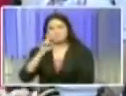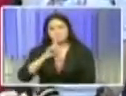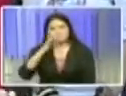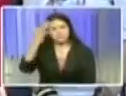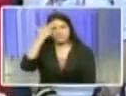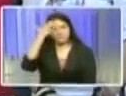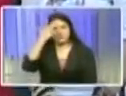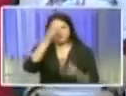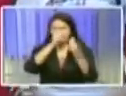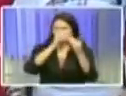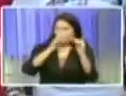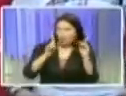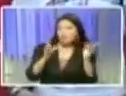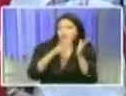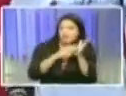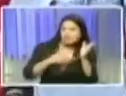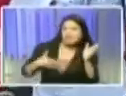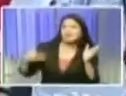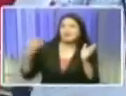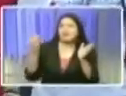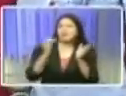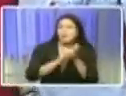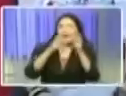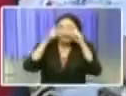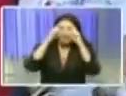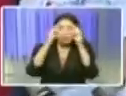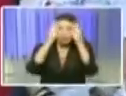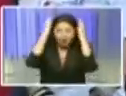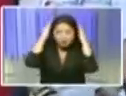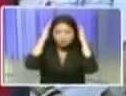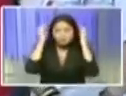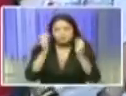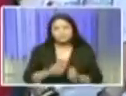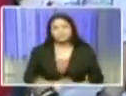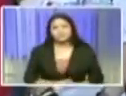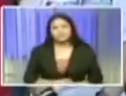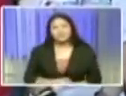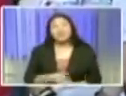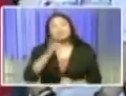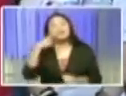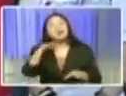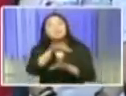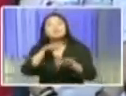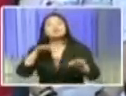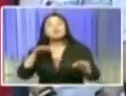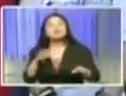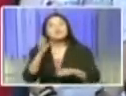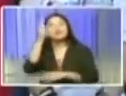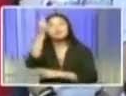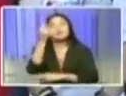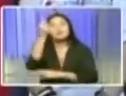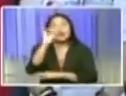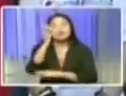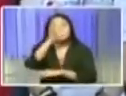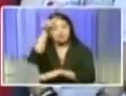democracia burguesa que quiere restaurar Ramos Alup y la mayoría circunstancial de la